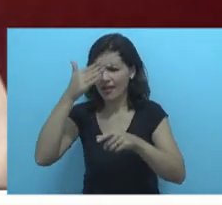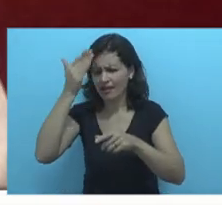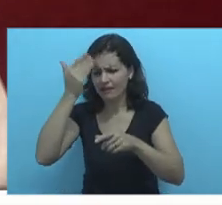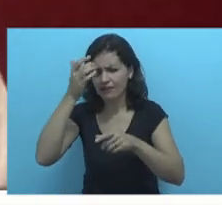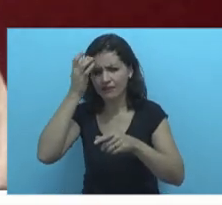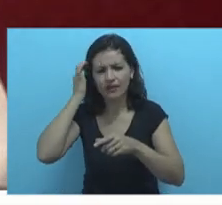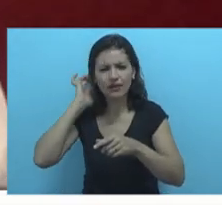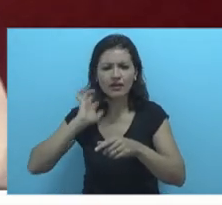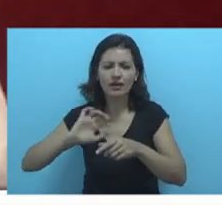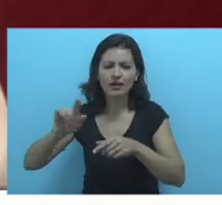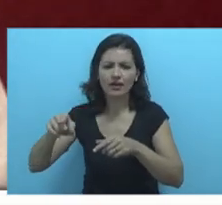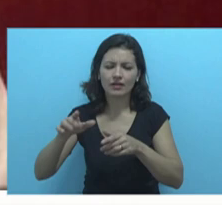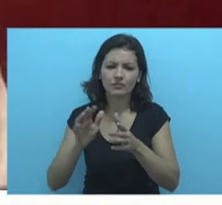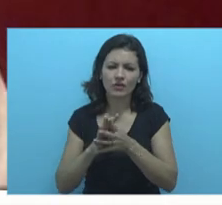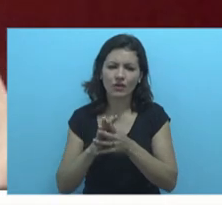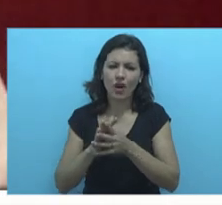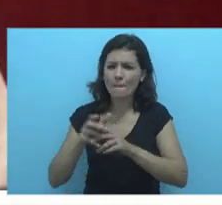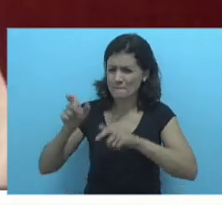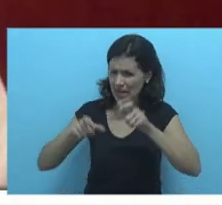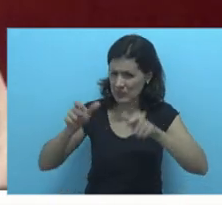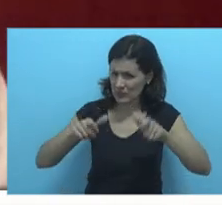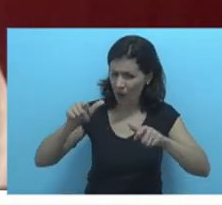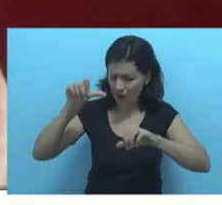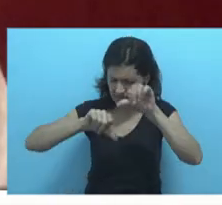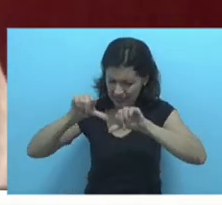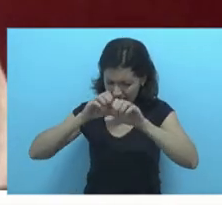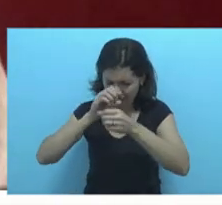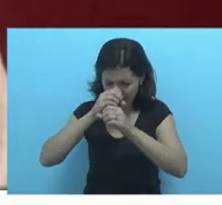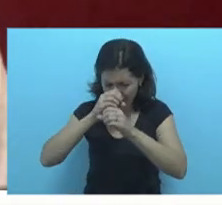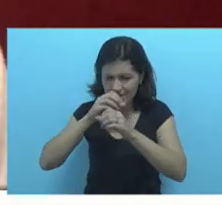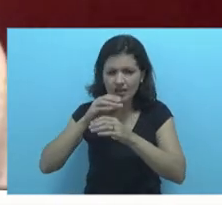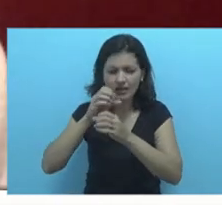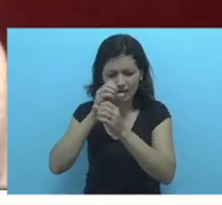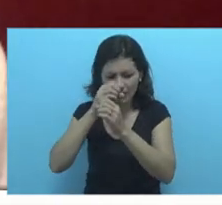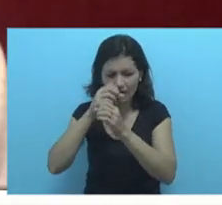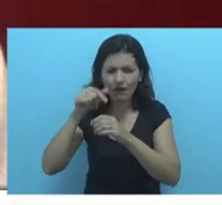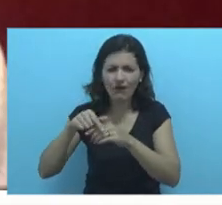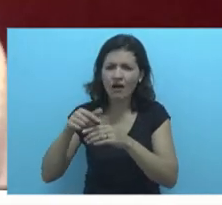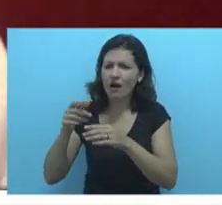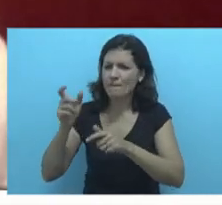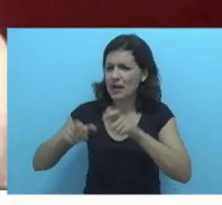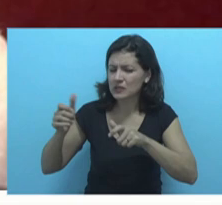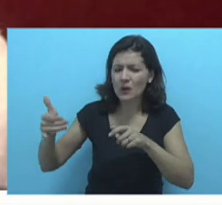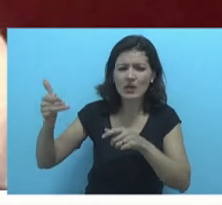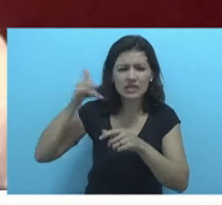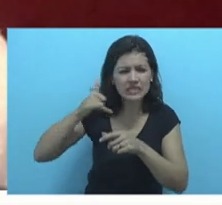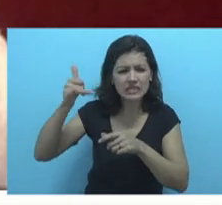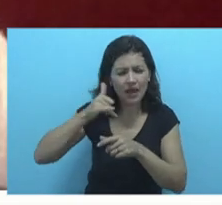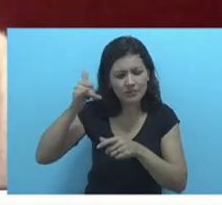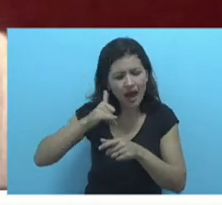el duelo que empieza ahora y que va a ser largo también. Tantos llamados reconfortantes,